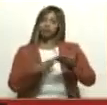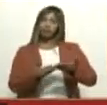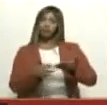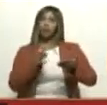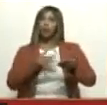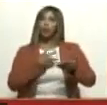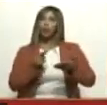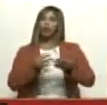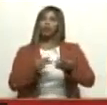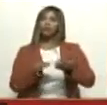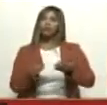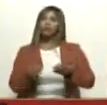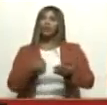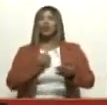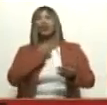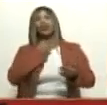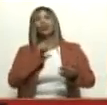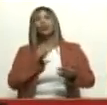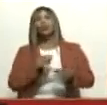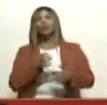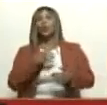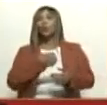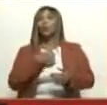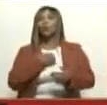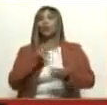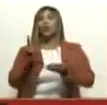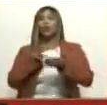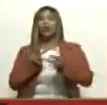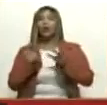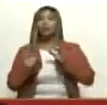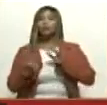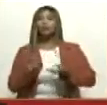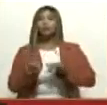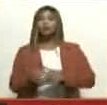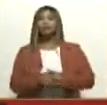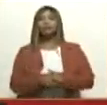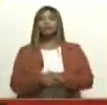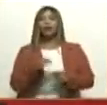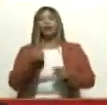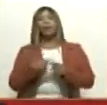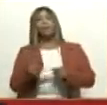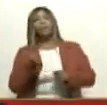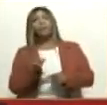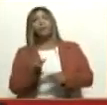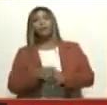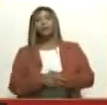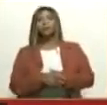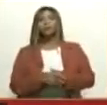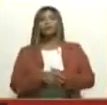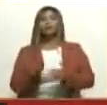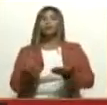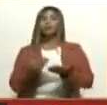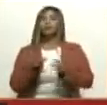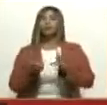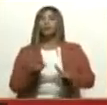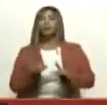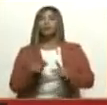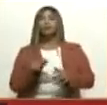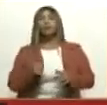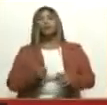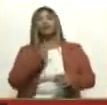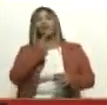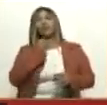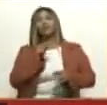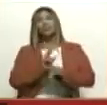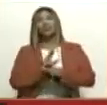podemos, para quienes no les gusta o no pueden leerlo en digital, pero el digital es tan liviano, va